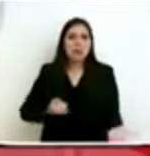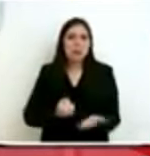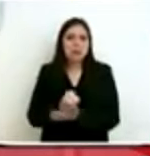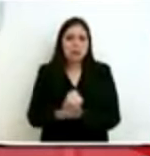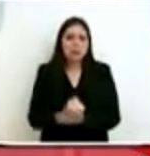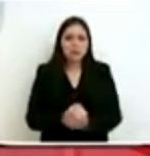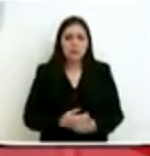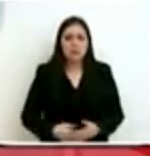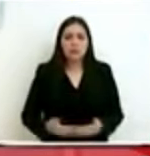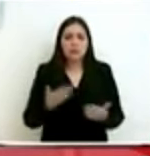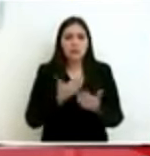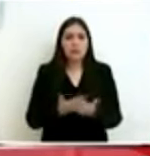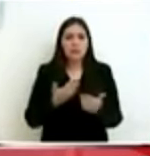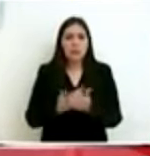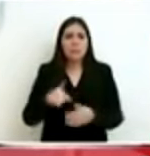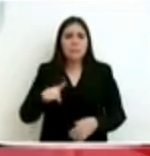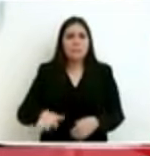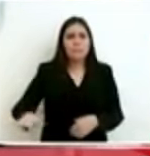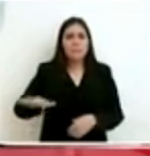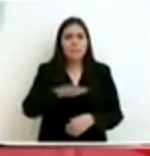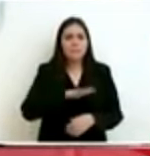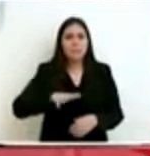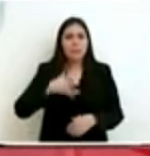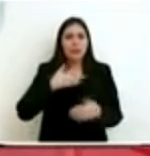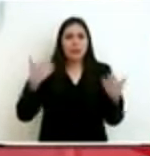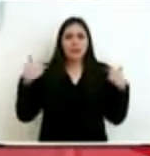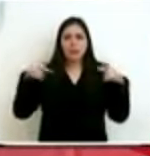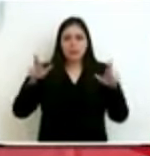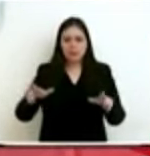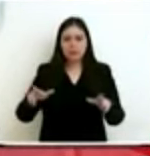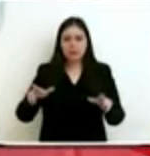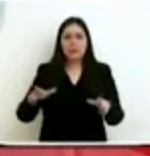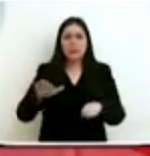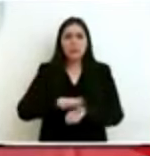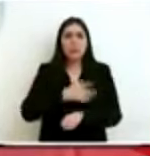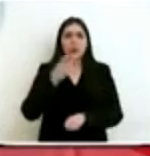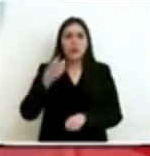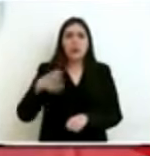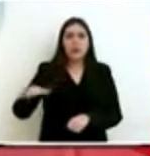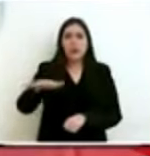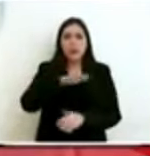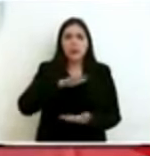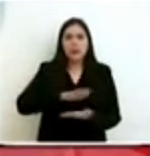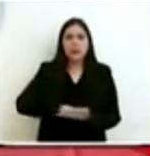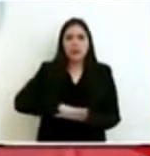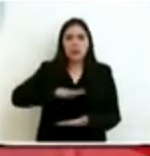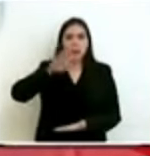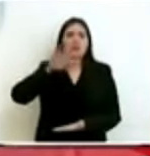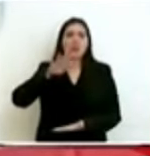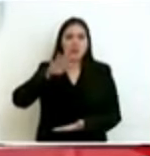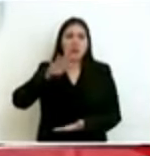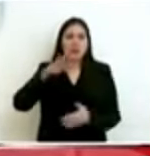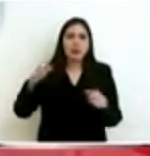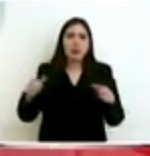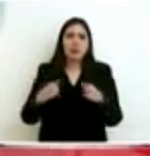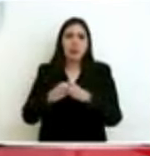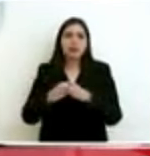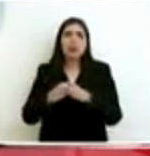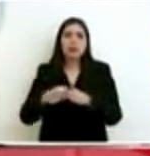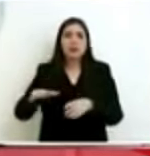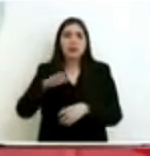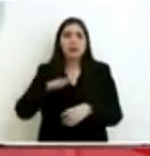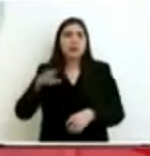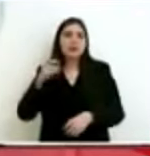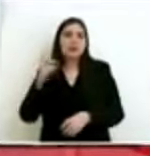sistema representativo y, por tanto, la mayoría legislativa representa a la mayoría de los mexicanos, nos guste o